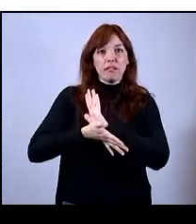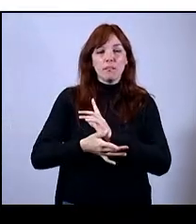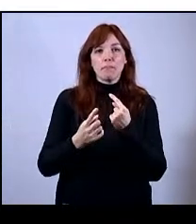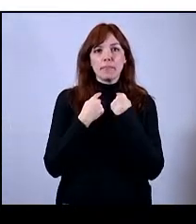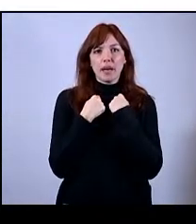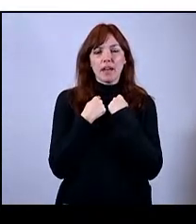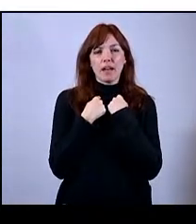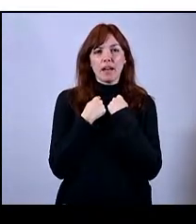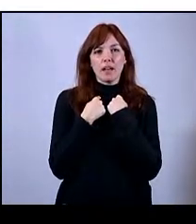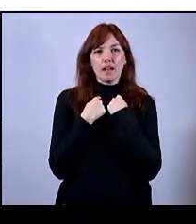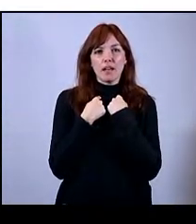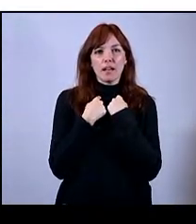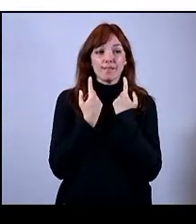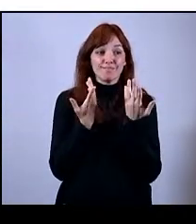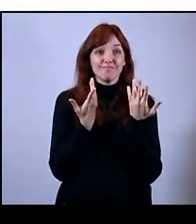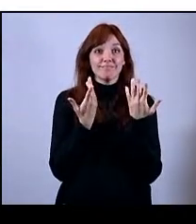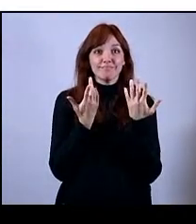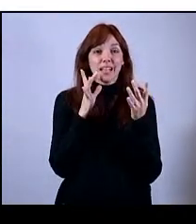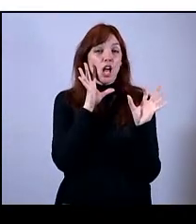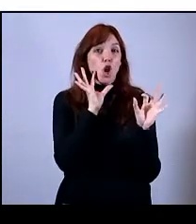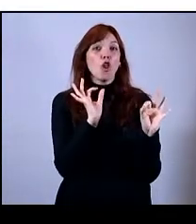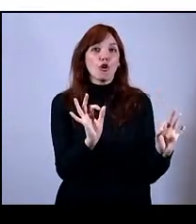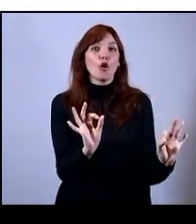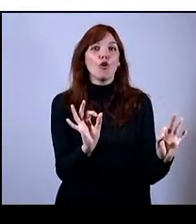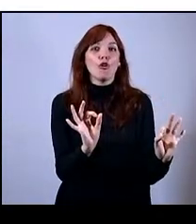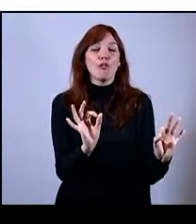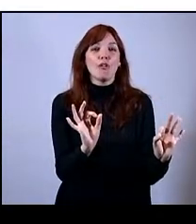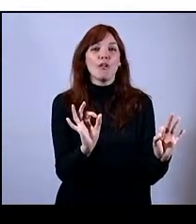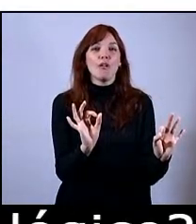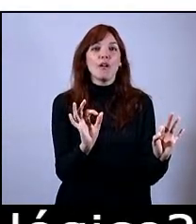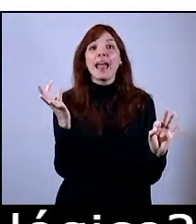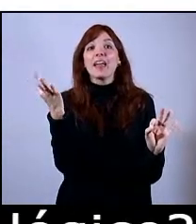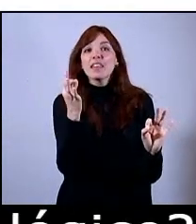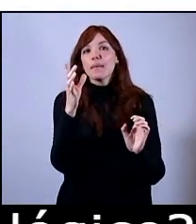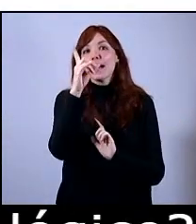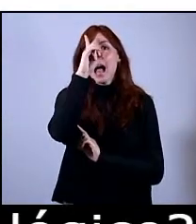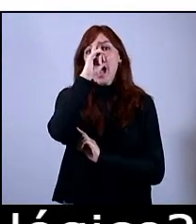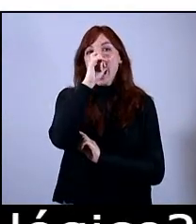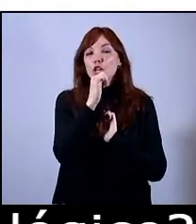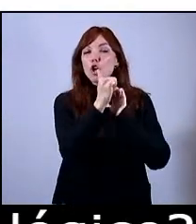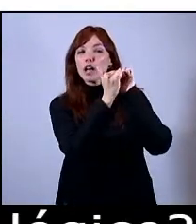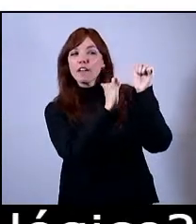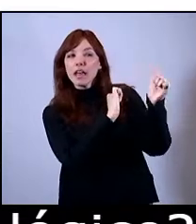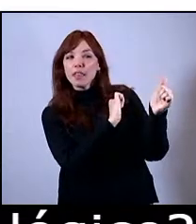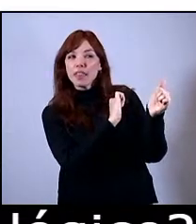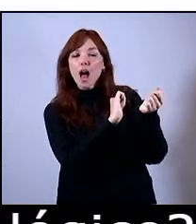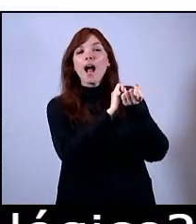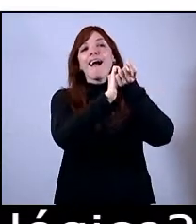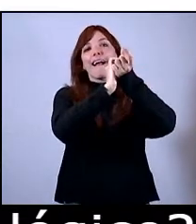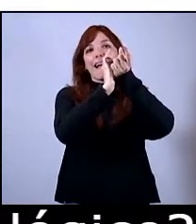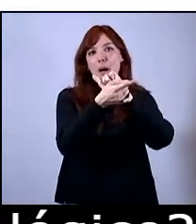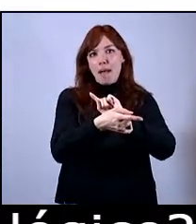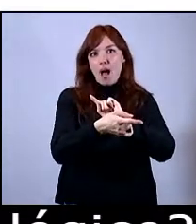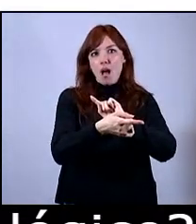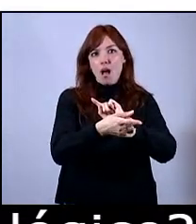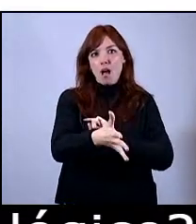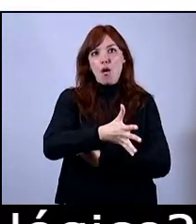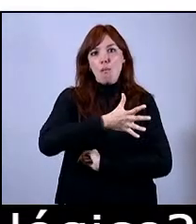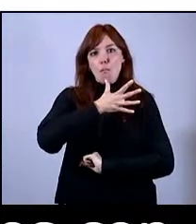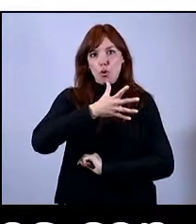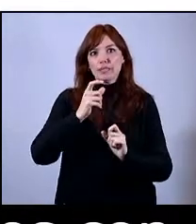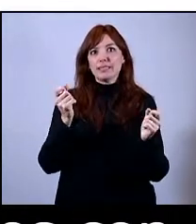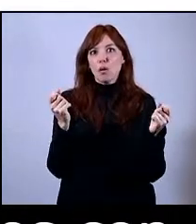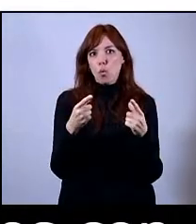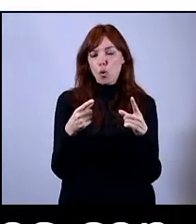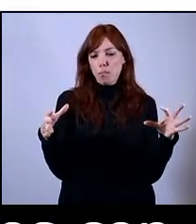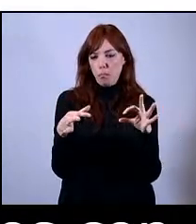Es lógico. ¿No debe cambiarse los años de referencia y los criterios con los que se definan un seguro?